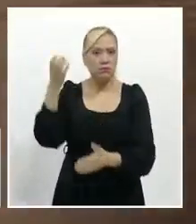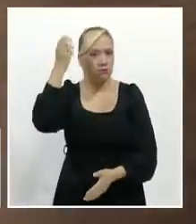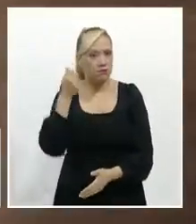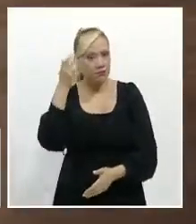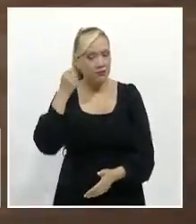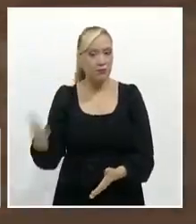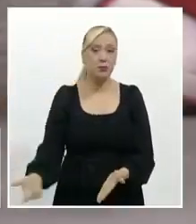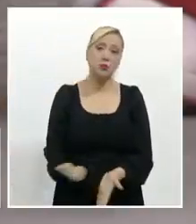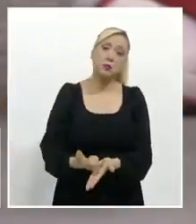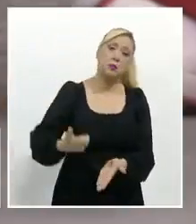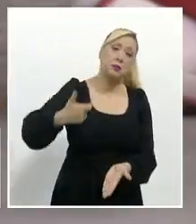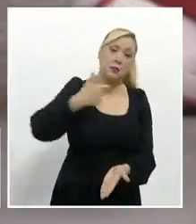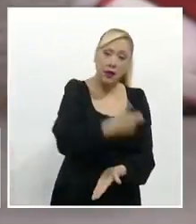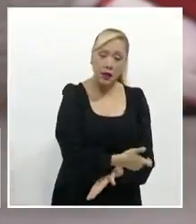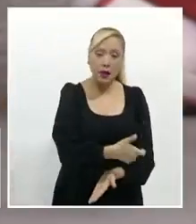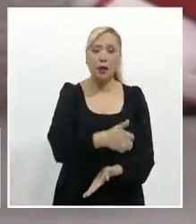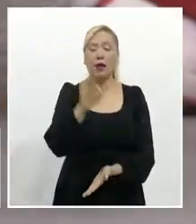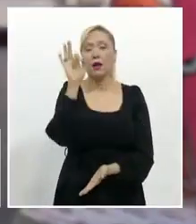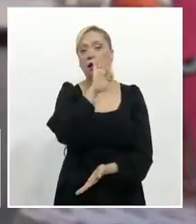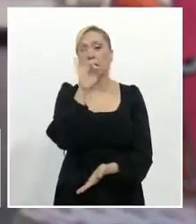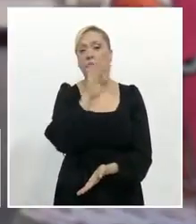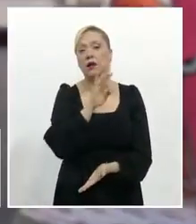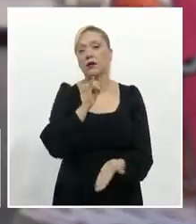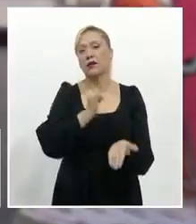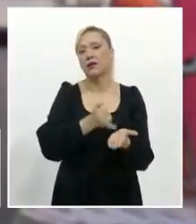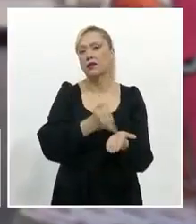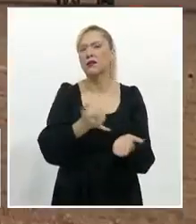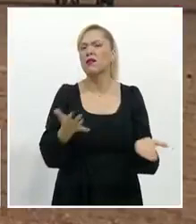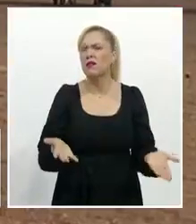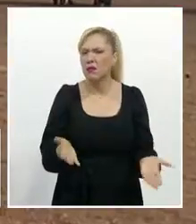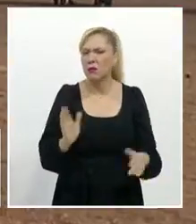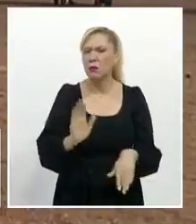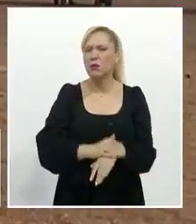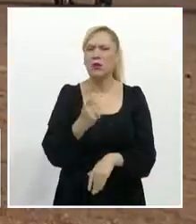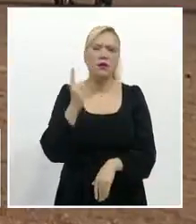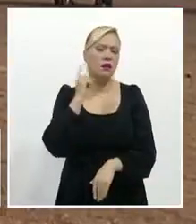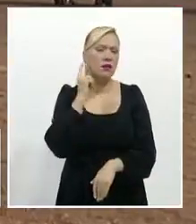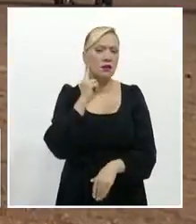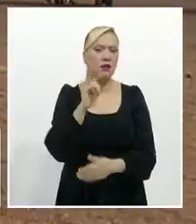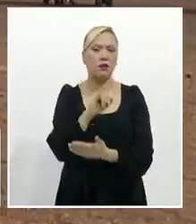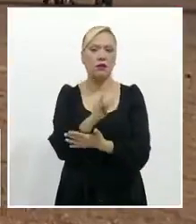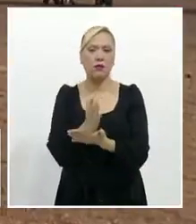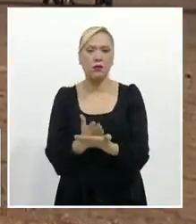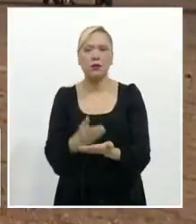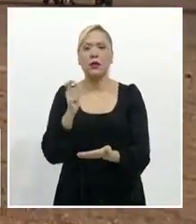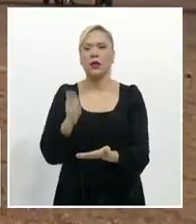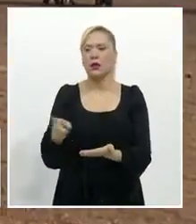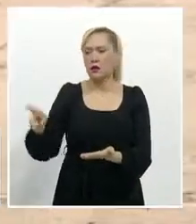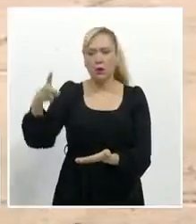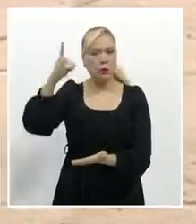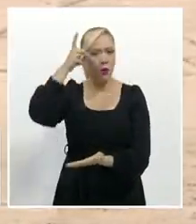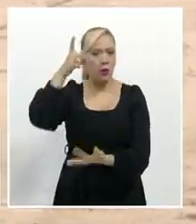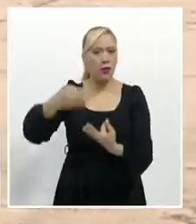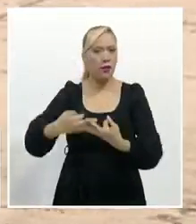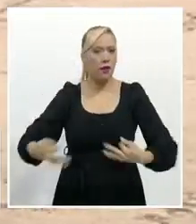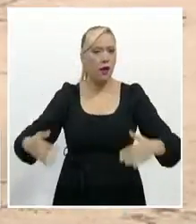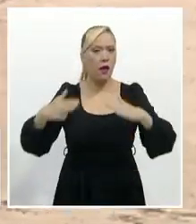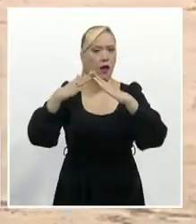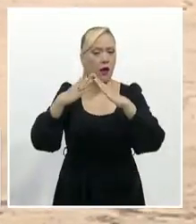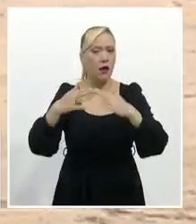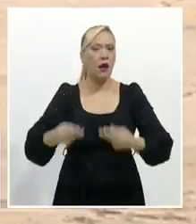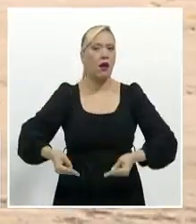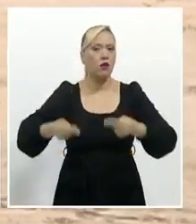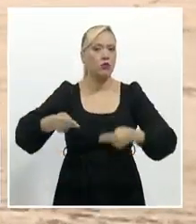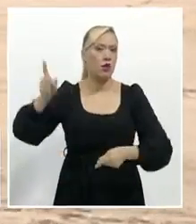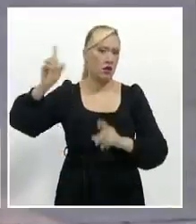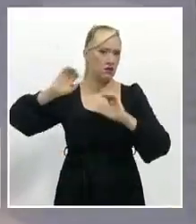los derechos que se causen a la hacienda pública por los informes solicitados al Registro Público de la Propiedad y el Comercio del Estado de